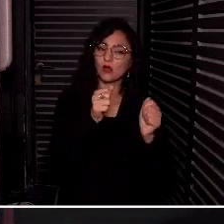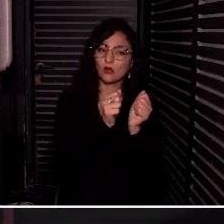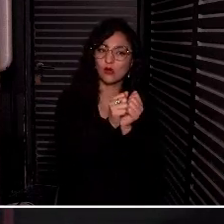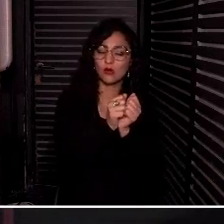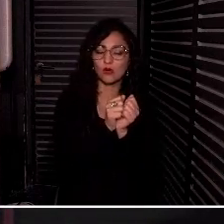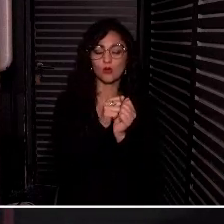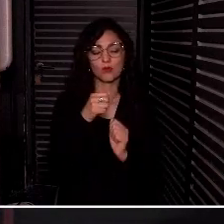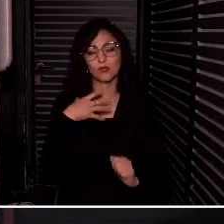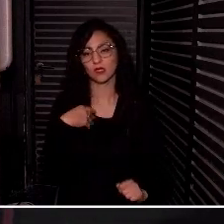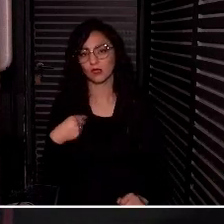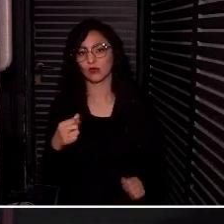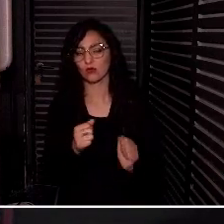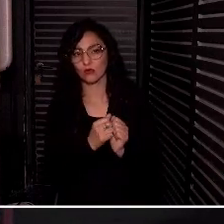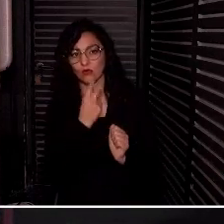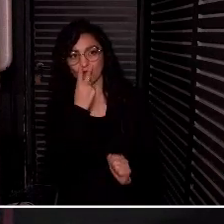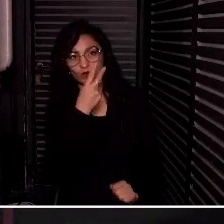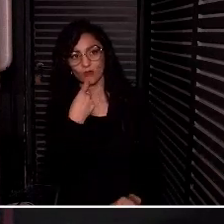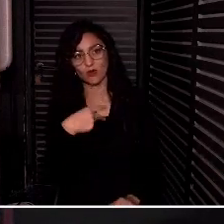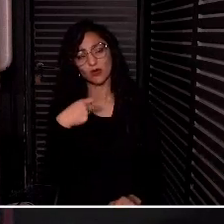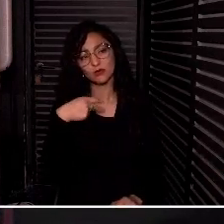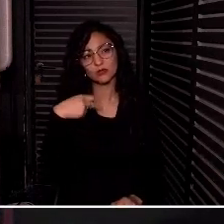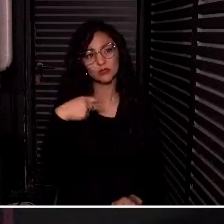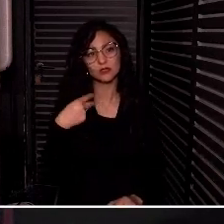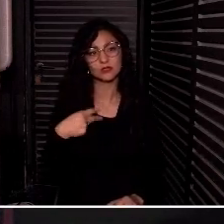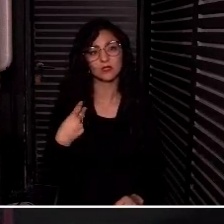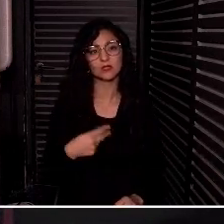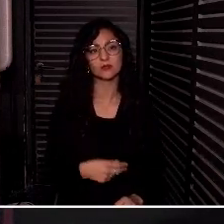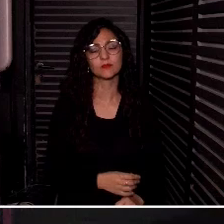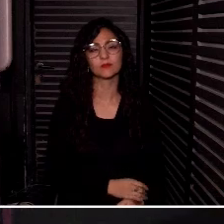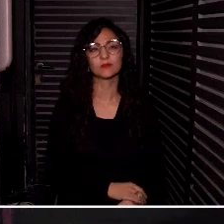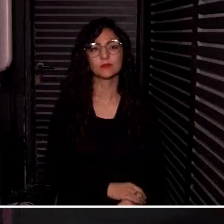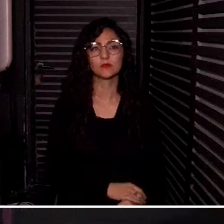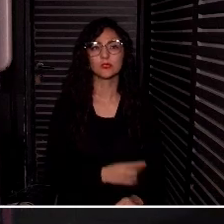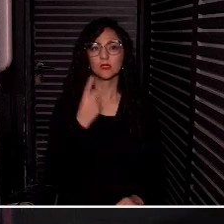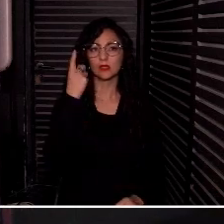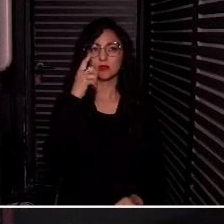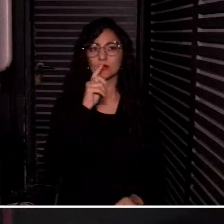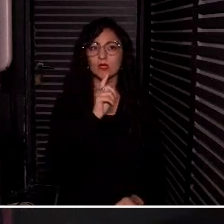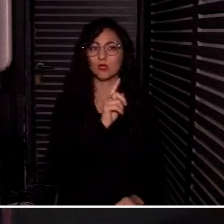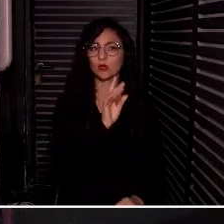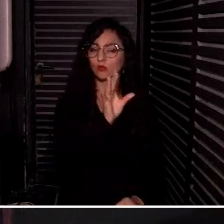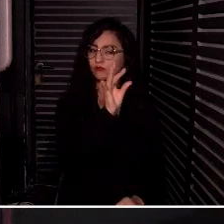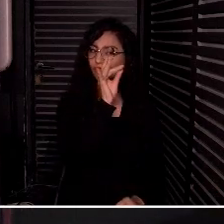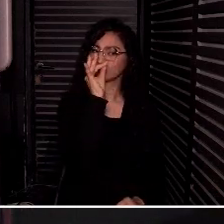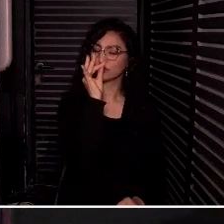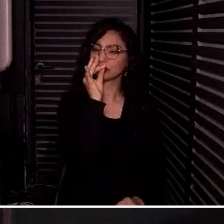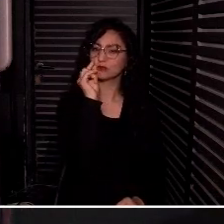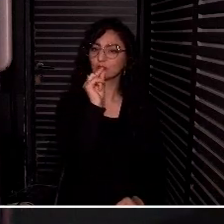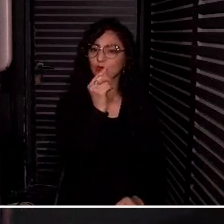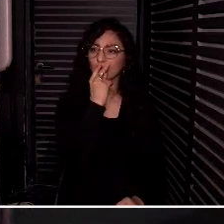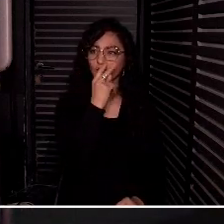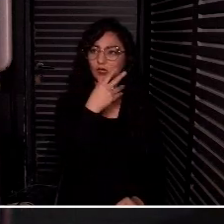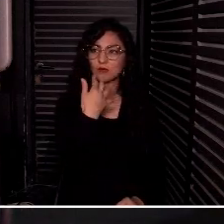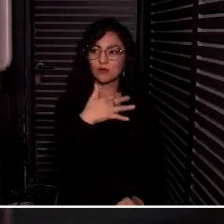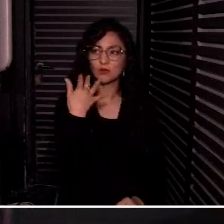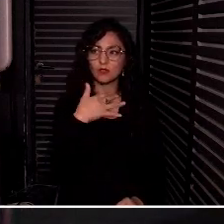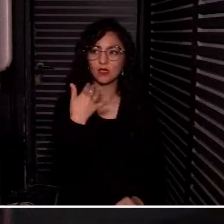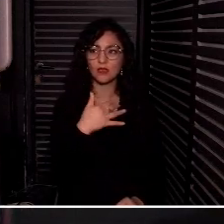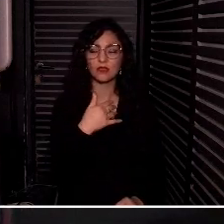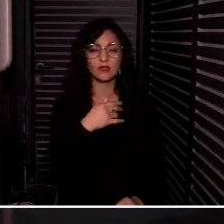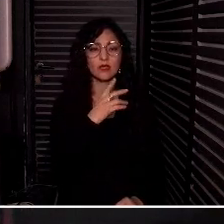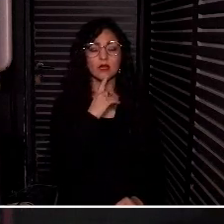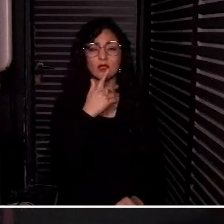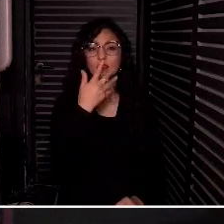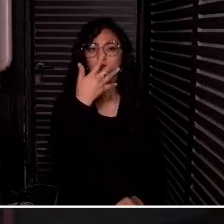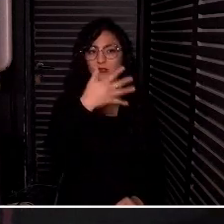noticias y yo creo que un poco Resaltar la importancia que tiene la televisión yo creo que no sé yo creo que a lo